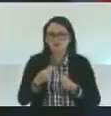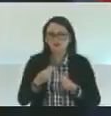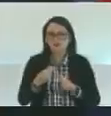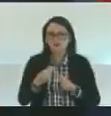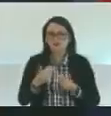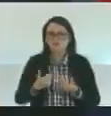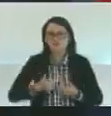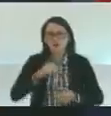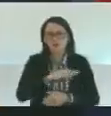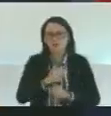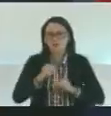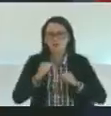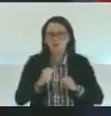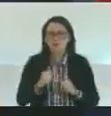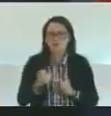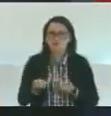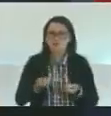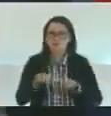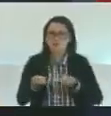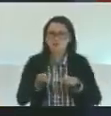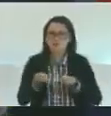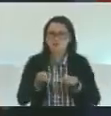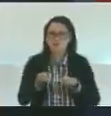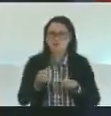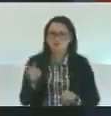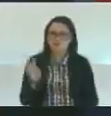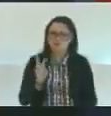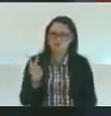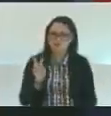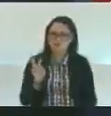región más poderosa en la economía del país.